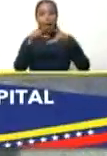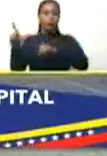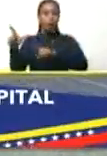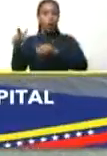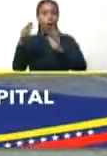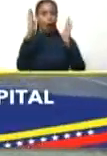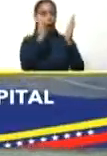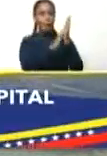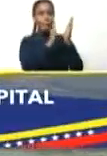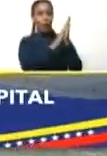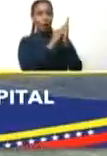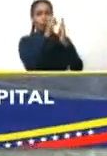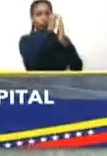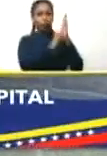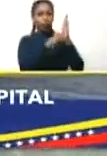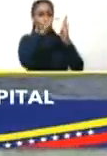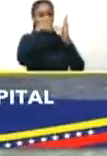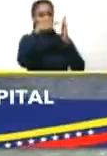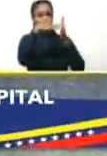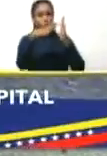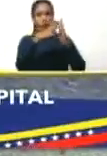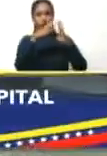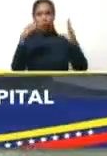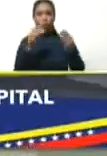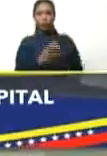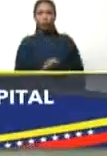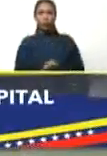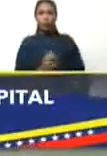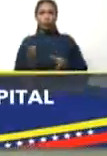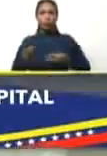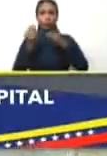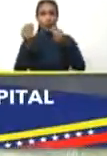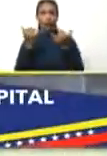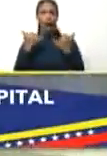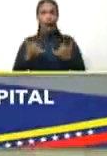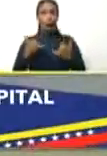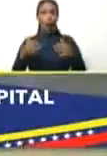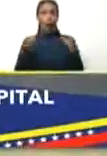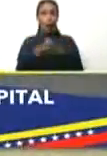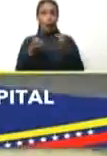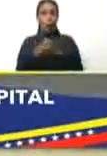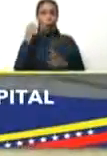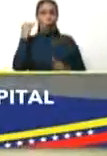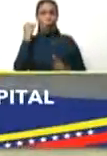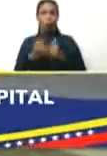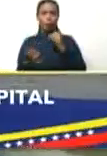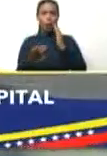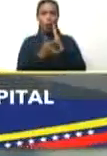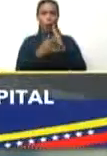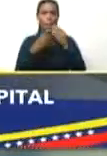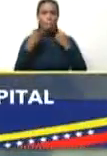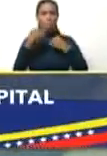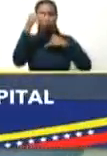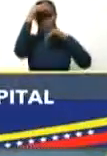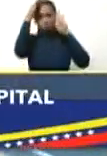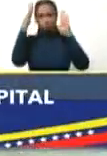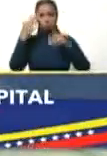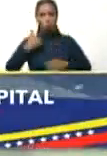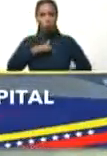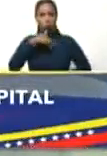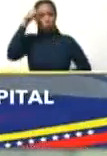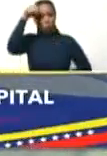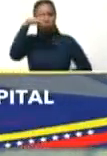paredes con pintura epóxica y la dotación de modernos equipos de última tecnología para atender a nuestro pueblo